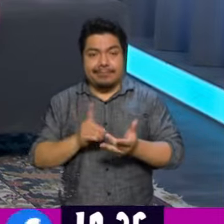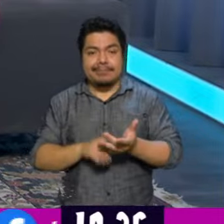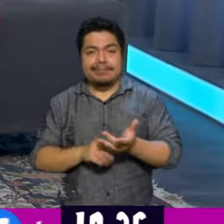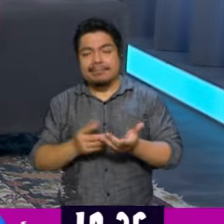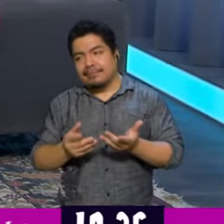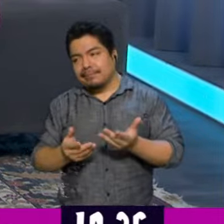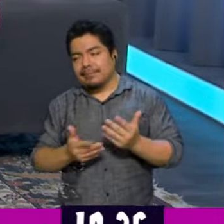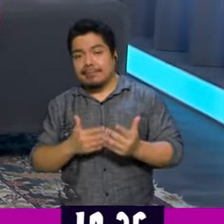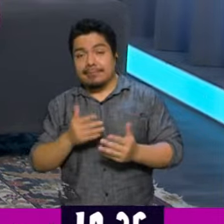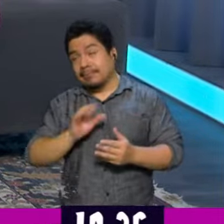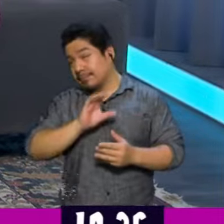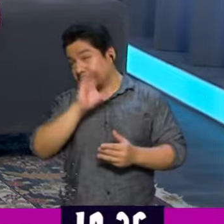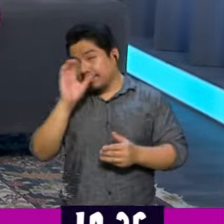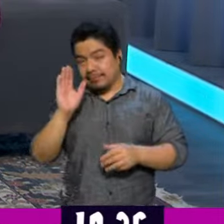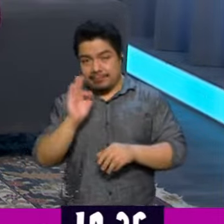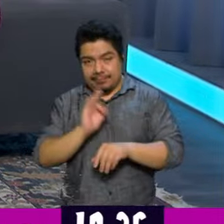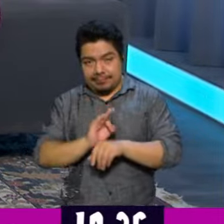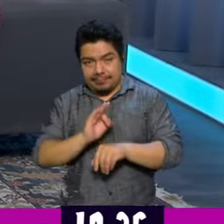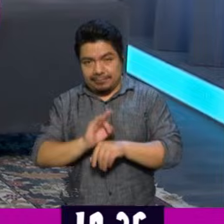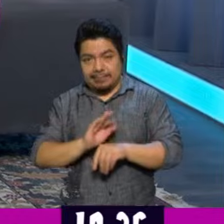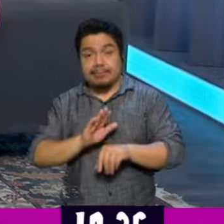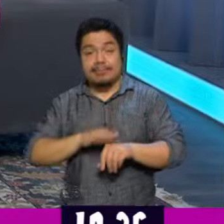el cuidado del medio ambiente y